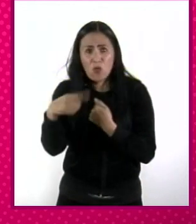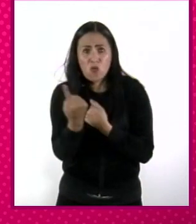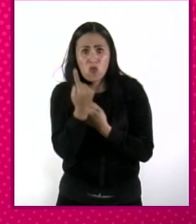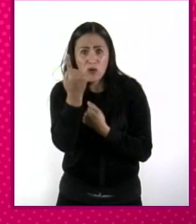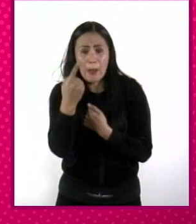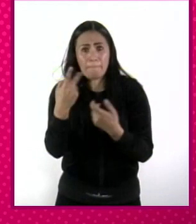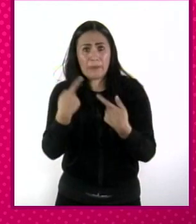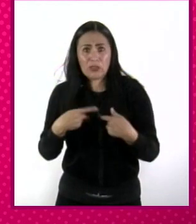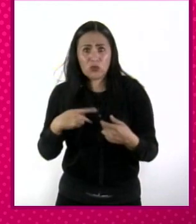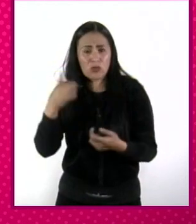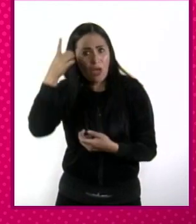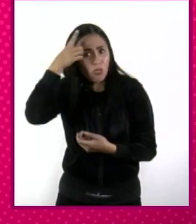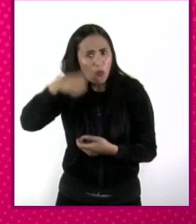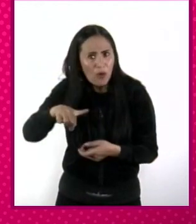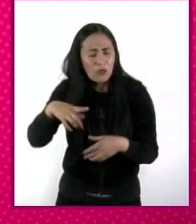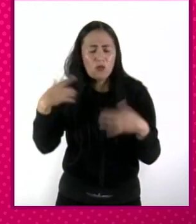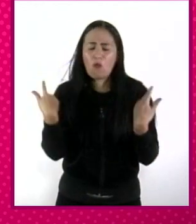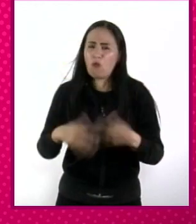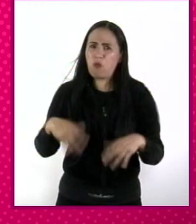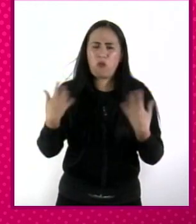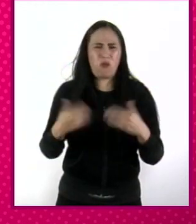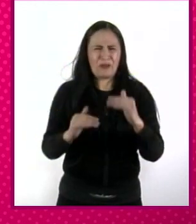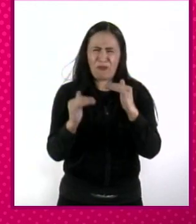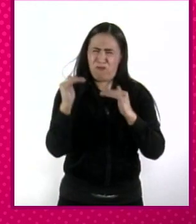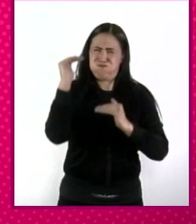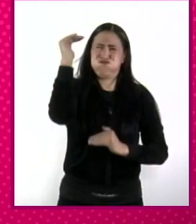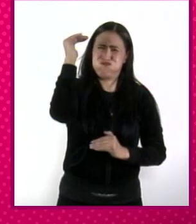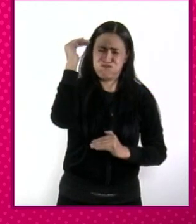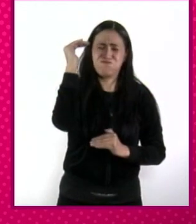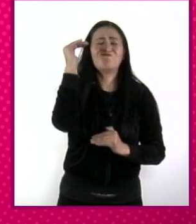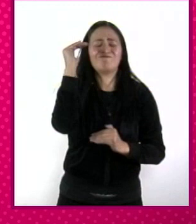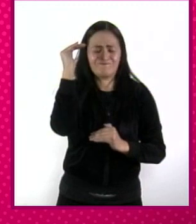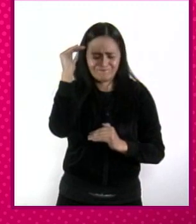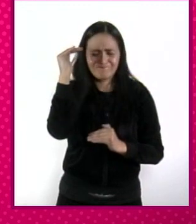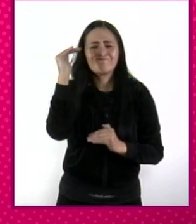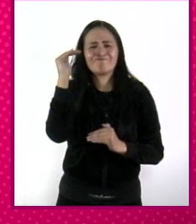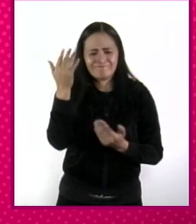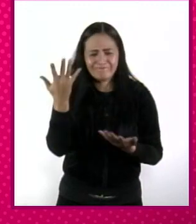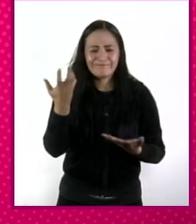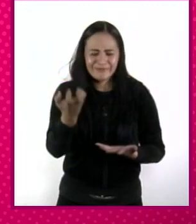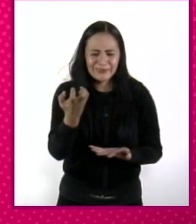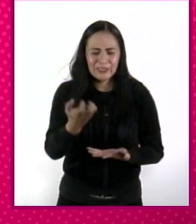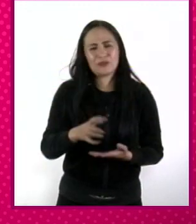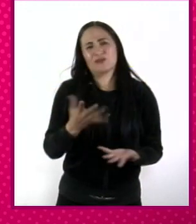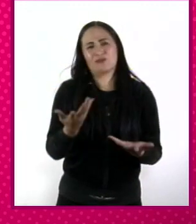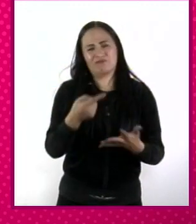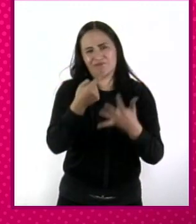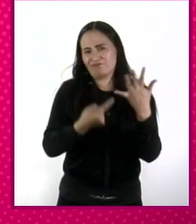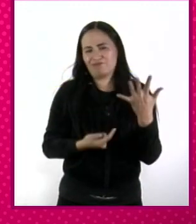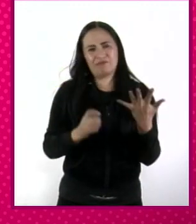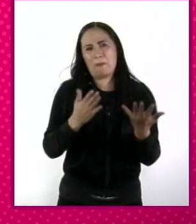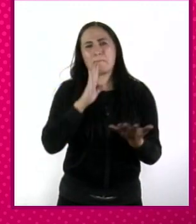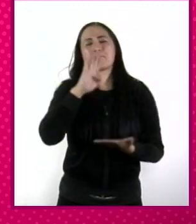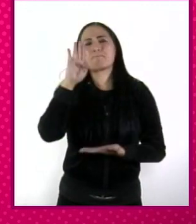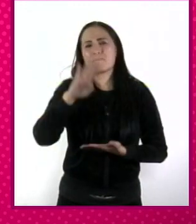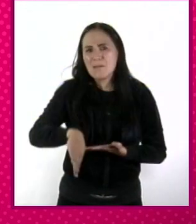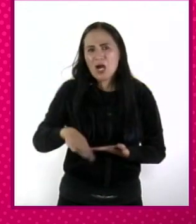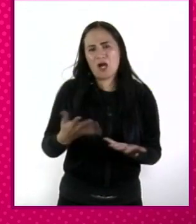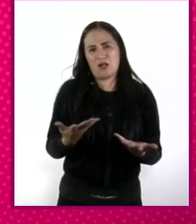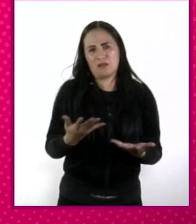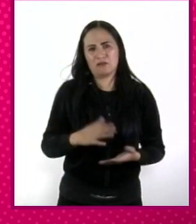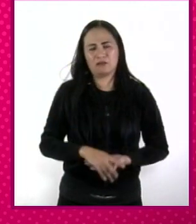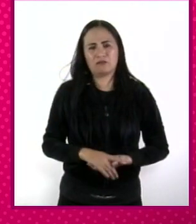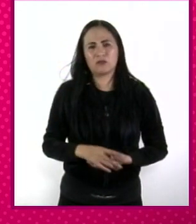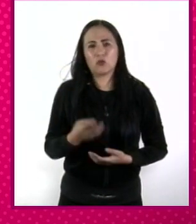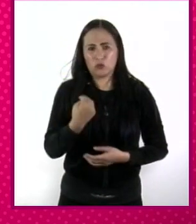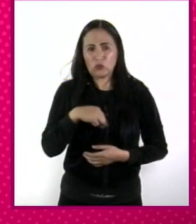abismal desigualdad es un síntoma oprobioso de que algo está pasando en la humanidad, algo